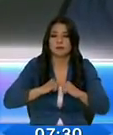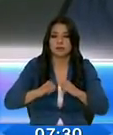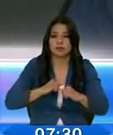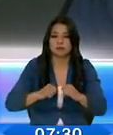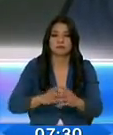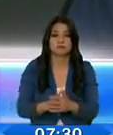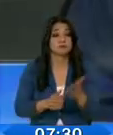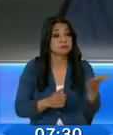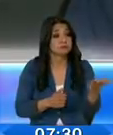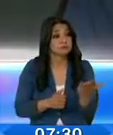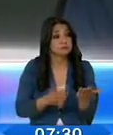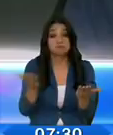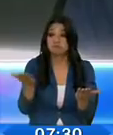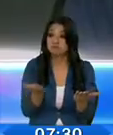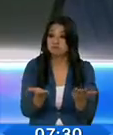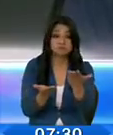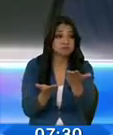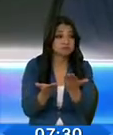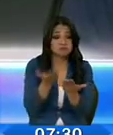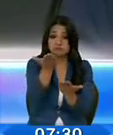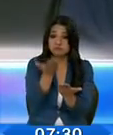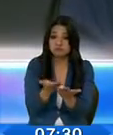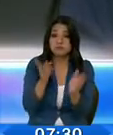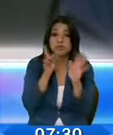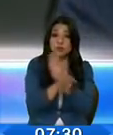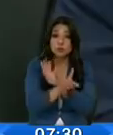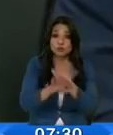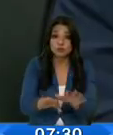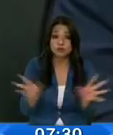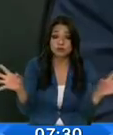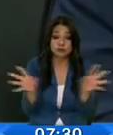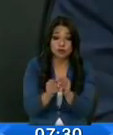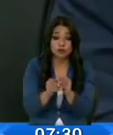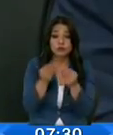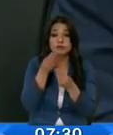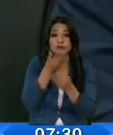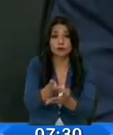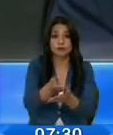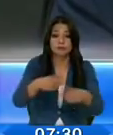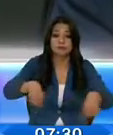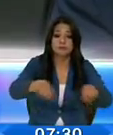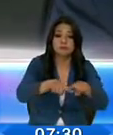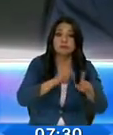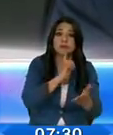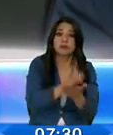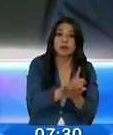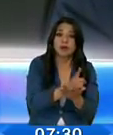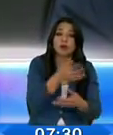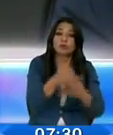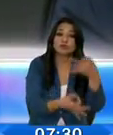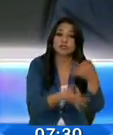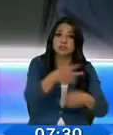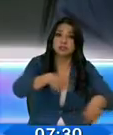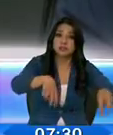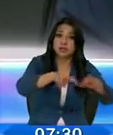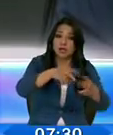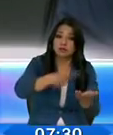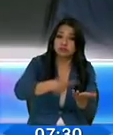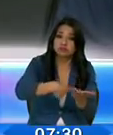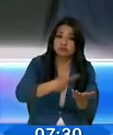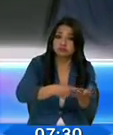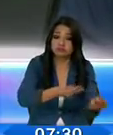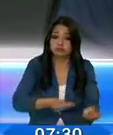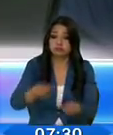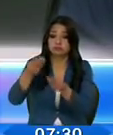a todas las denuncias que conforman el informe de la Mesa de la Verdad y la Justicia dentro de la esfera de